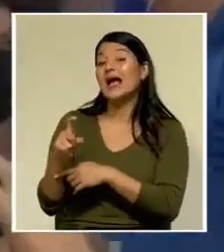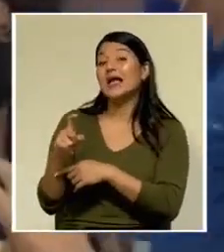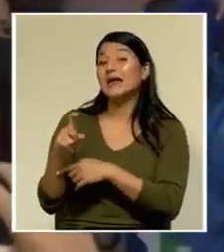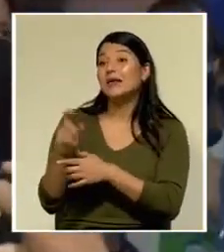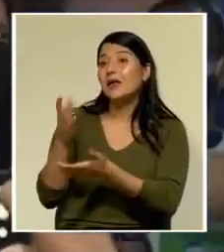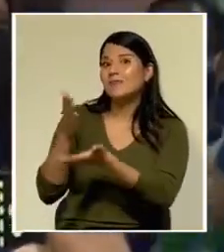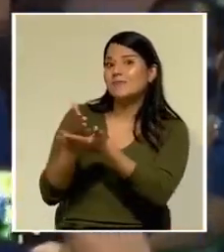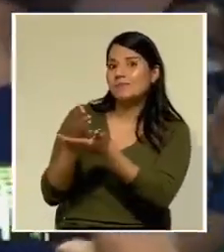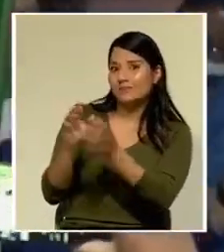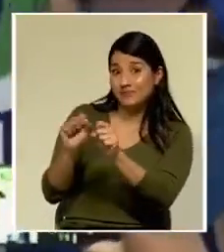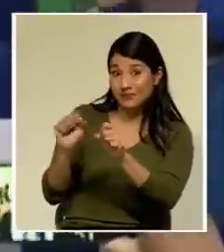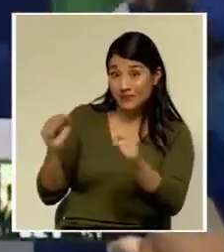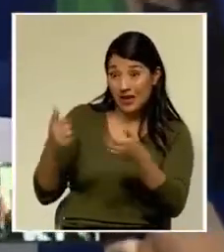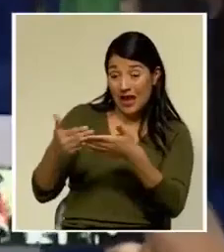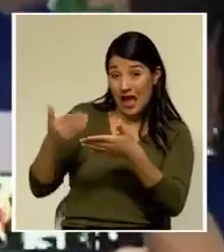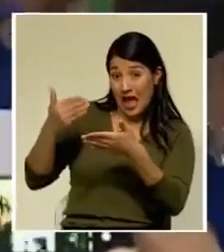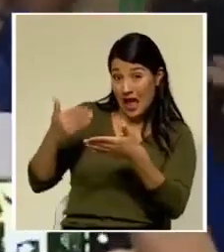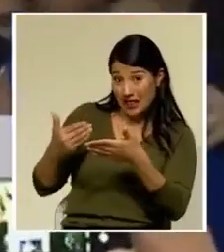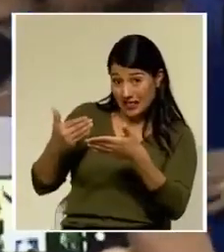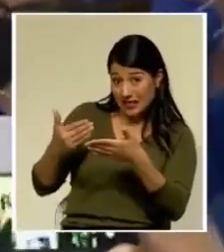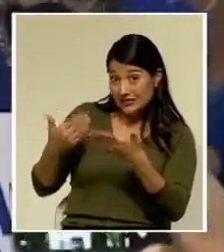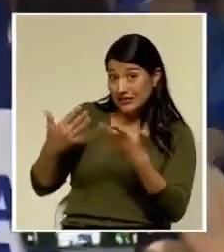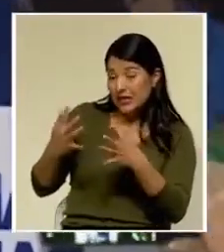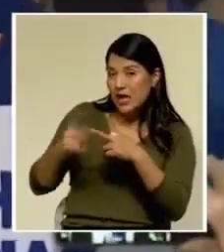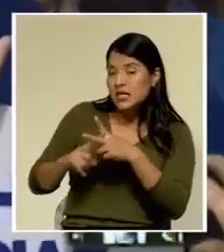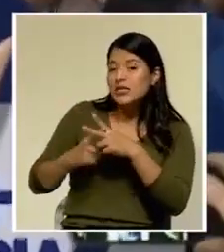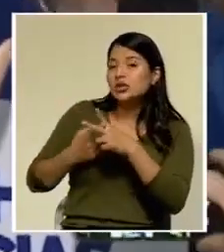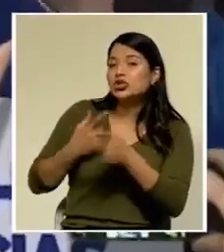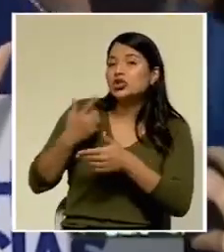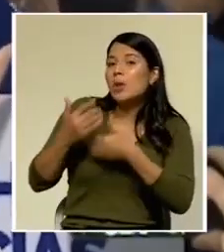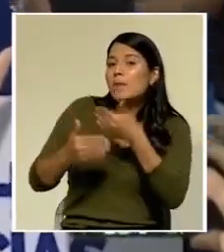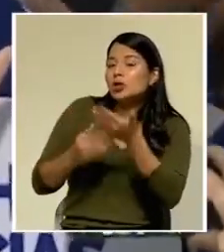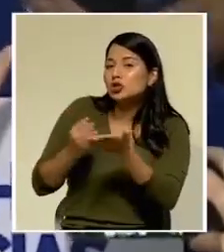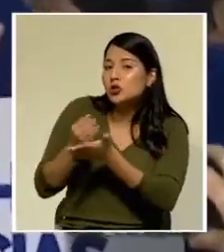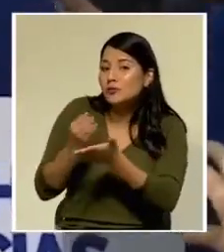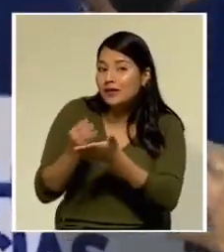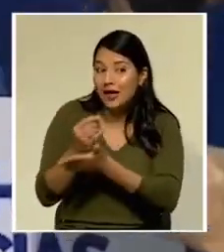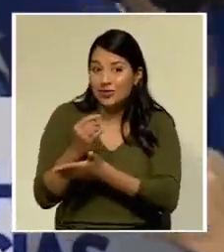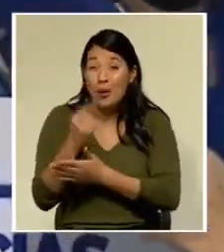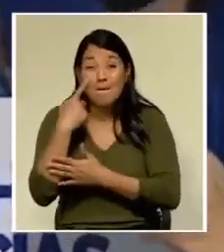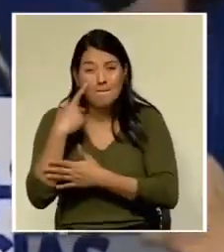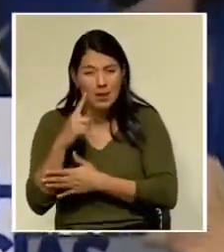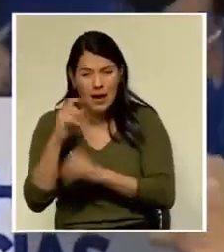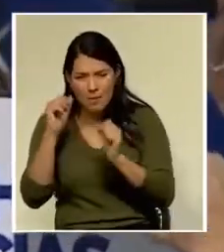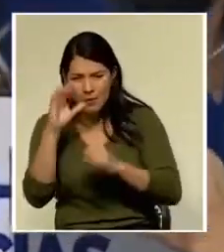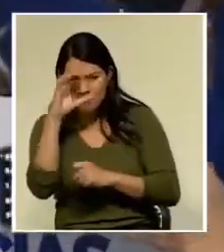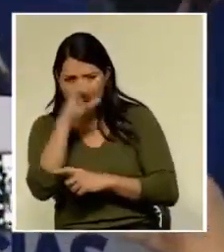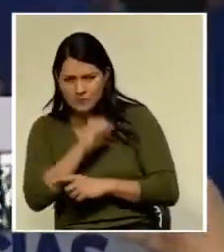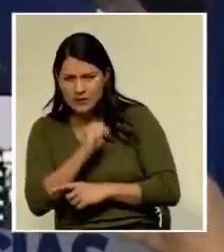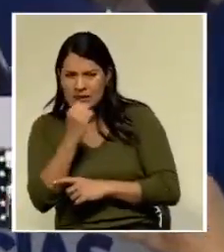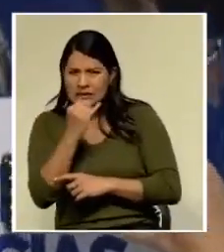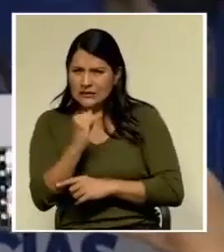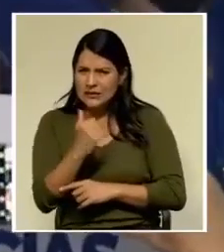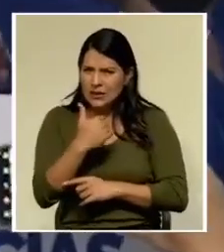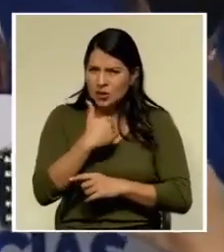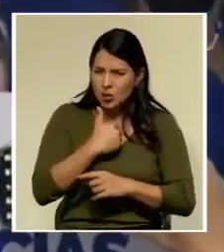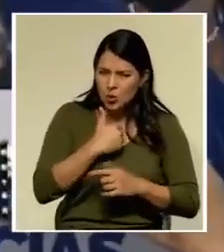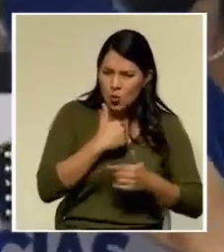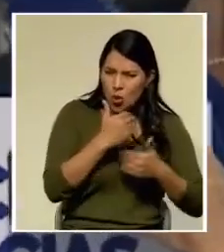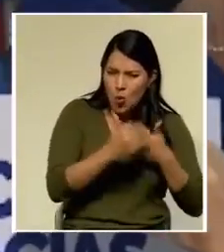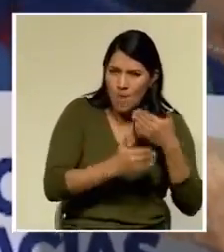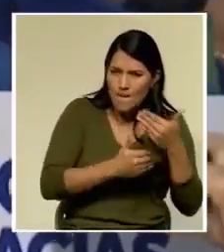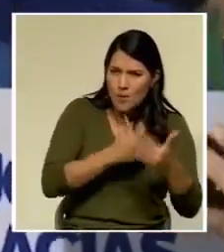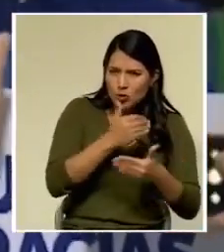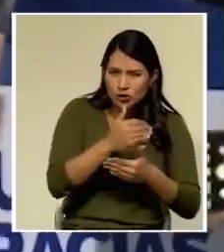abrió días atrás una investigación para determinar si existió un financiamiento